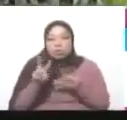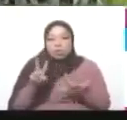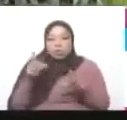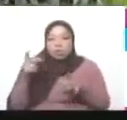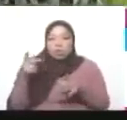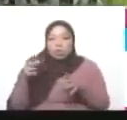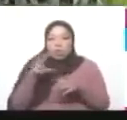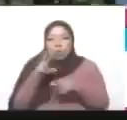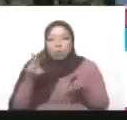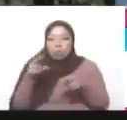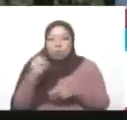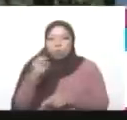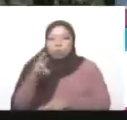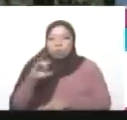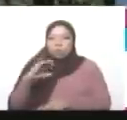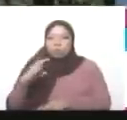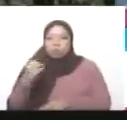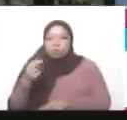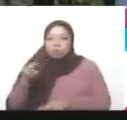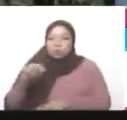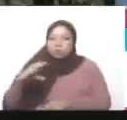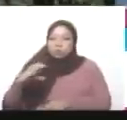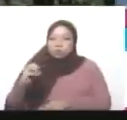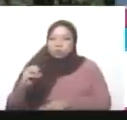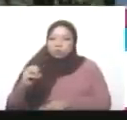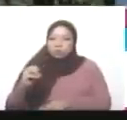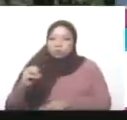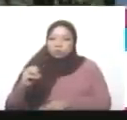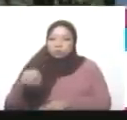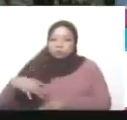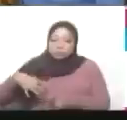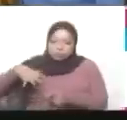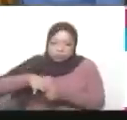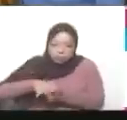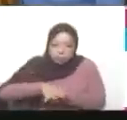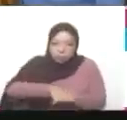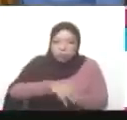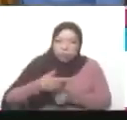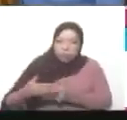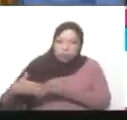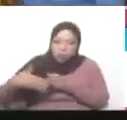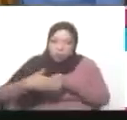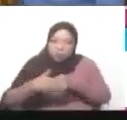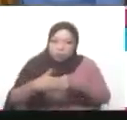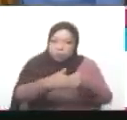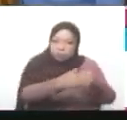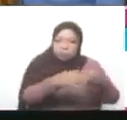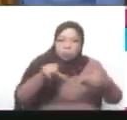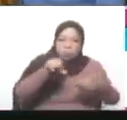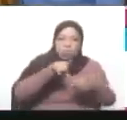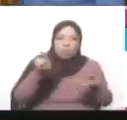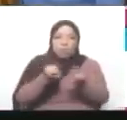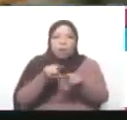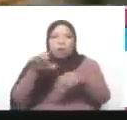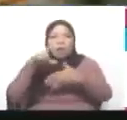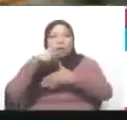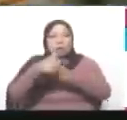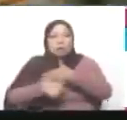Orinoco y por ahí subir en una nueva Cruzada de colonización en Sudamérica